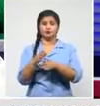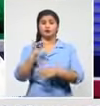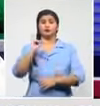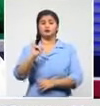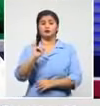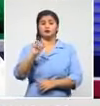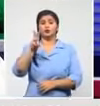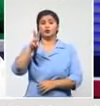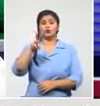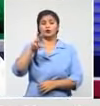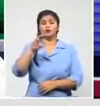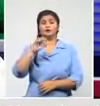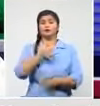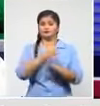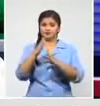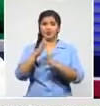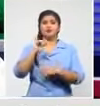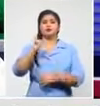683, o sea, el